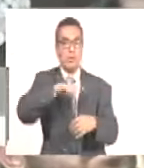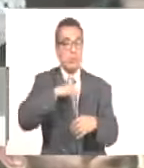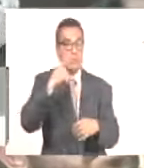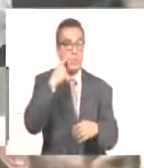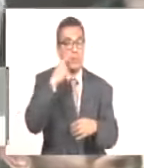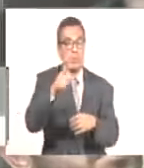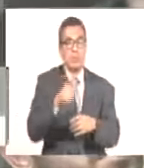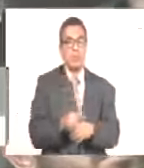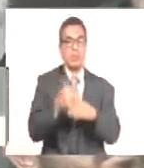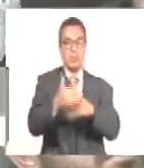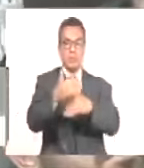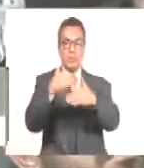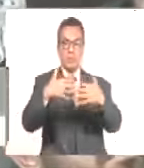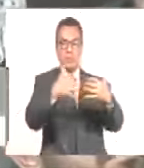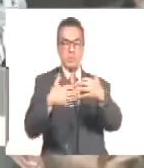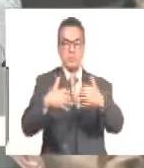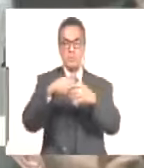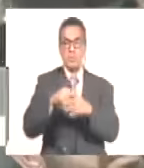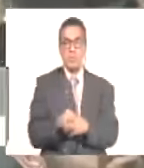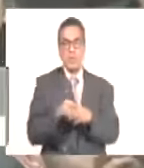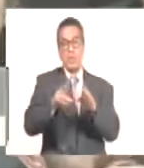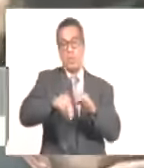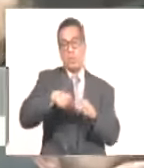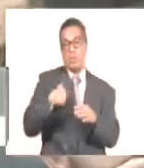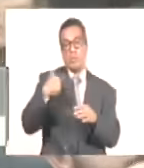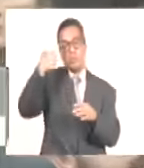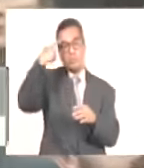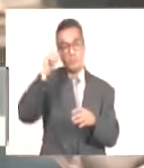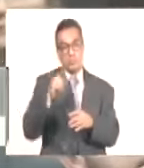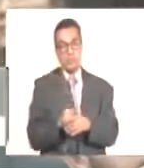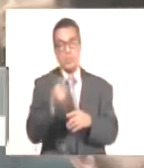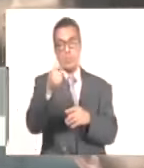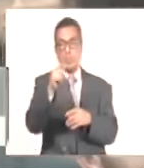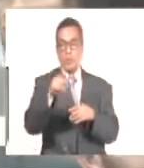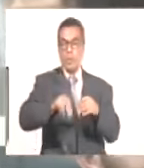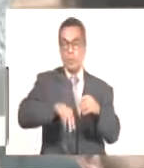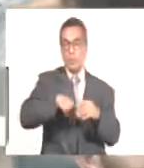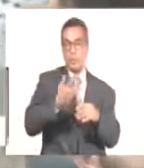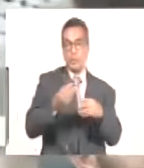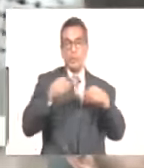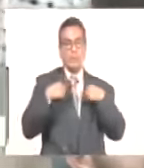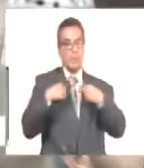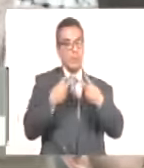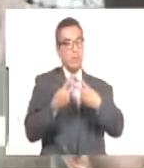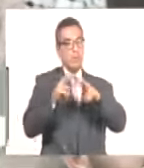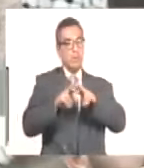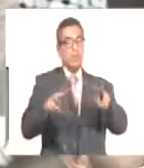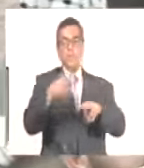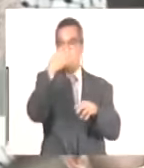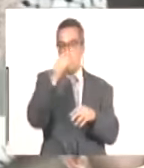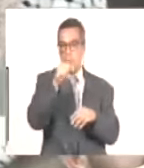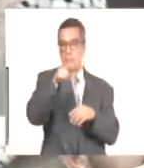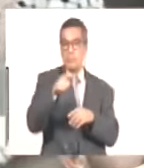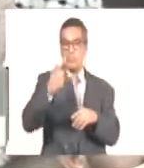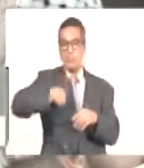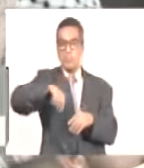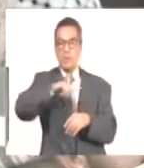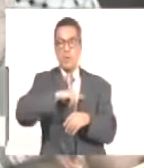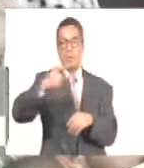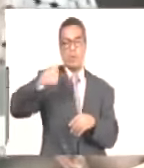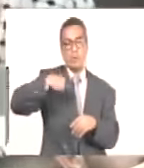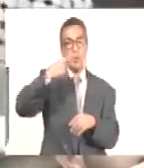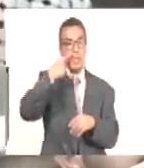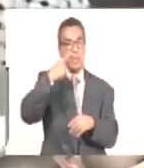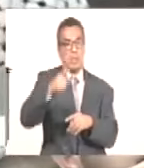viéndonos desde la guerra, desde la posibilidad, la poca posibilidad de vivir en paz y de entendernos. Nosotros tenemos que